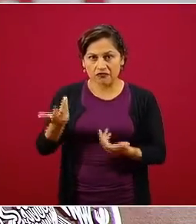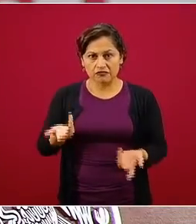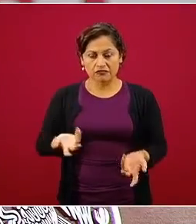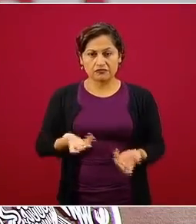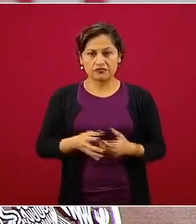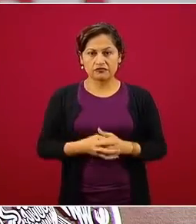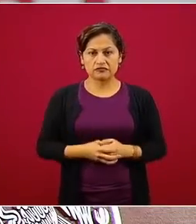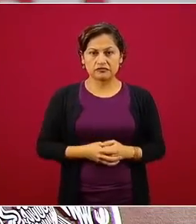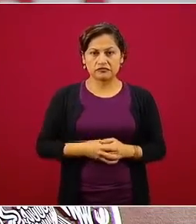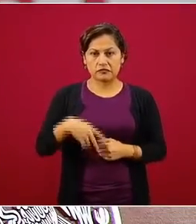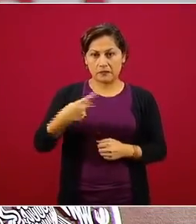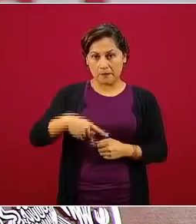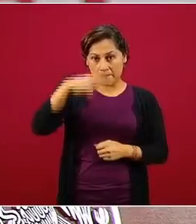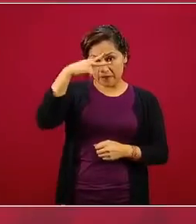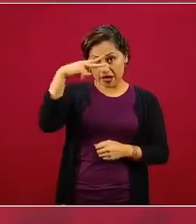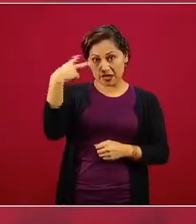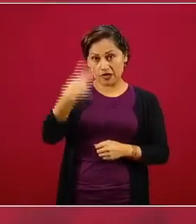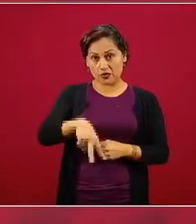En México,